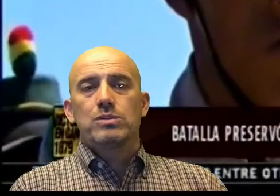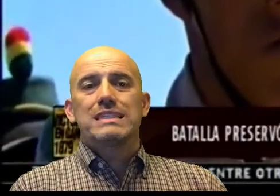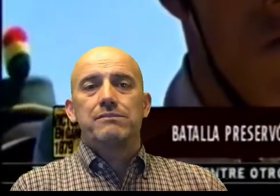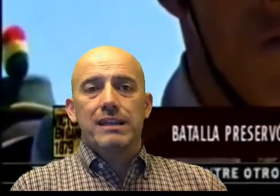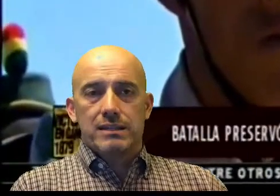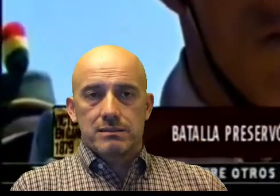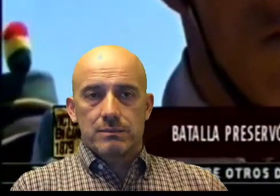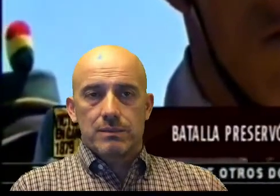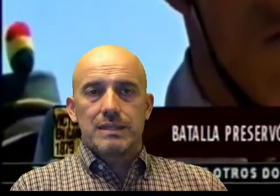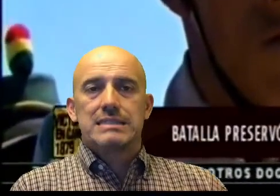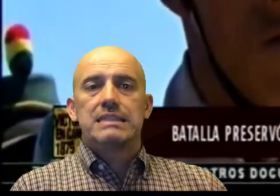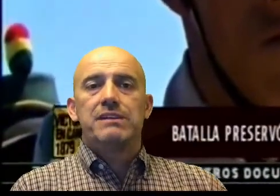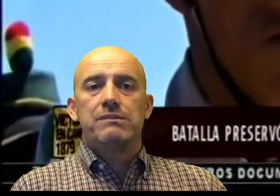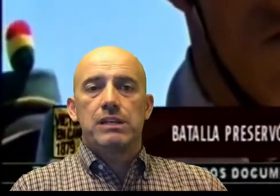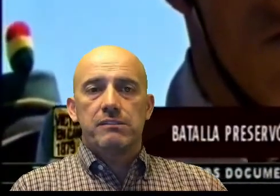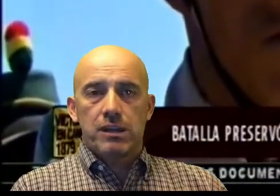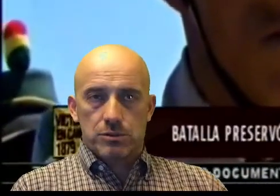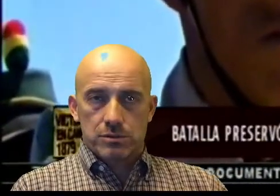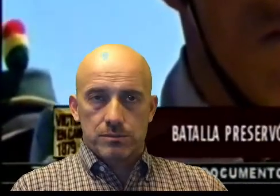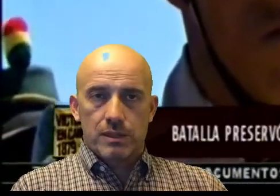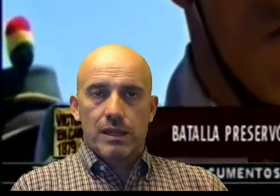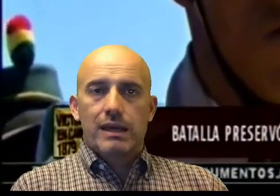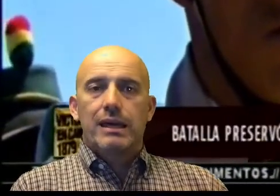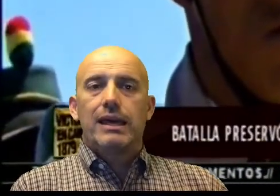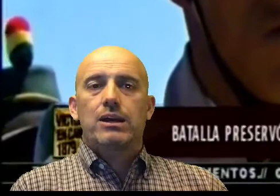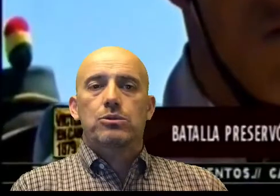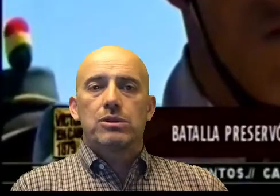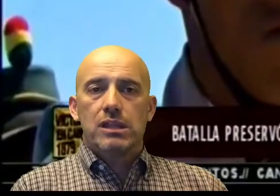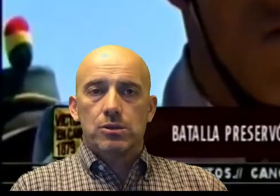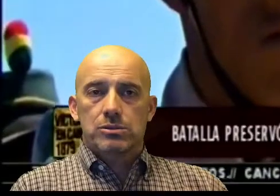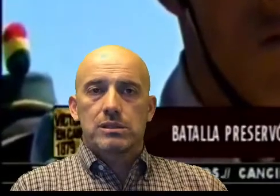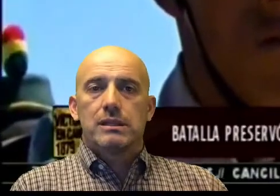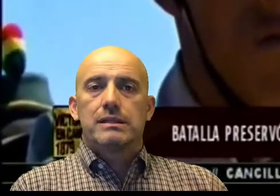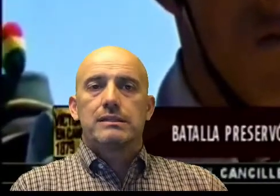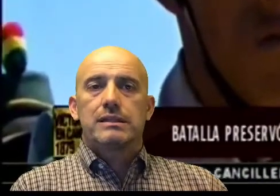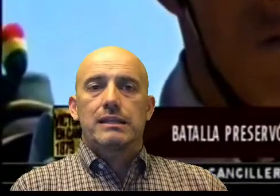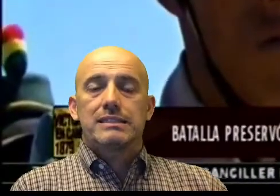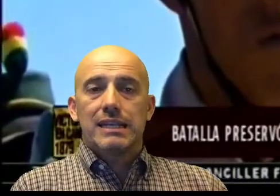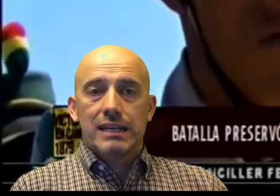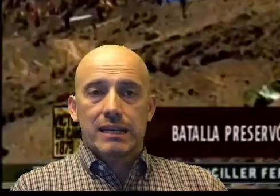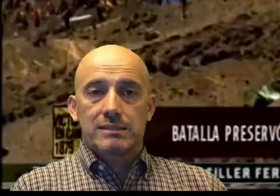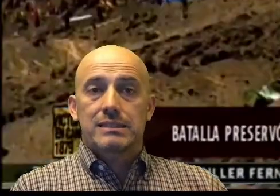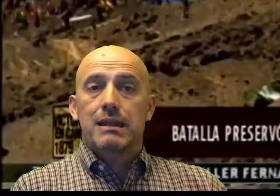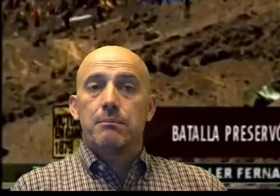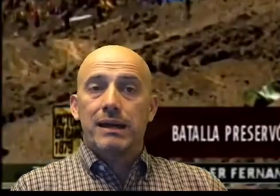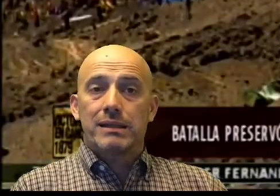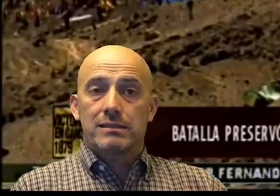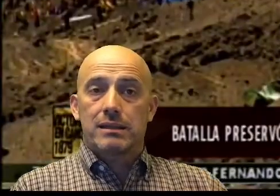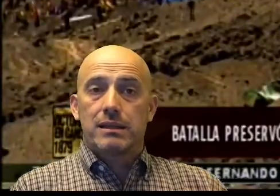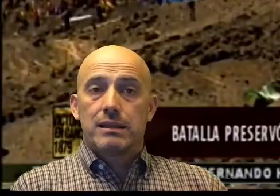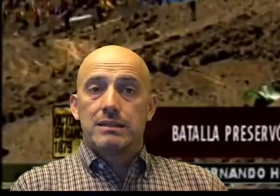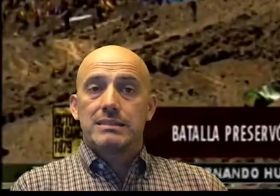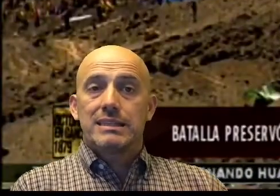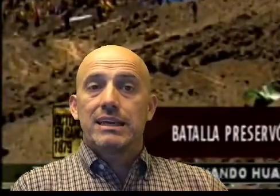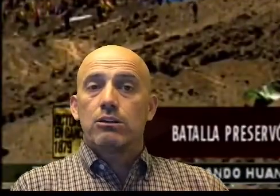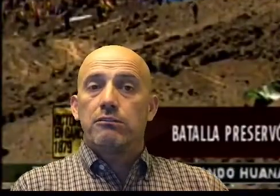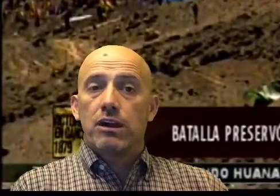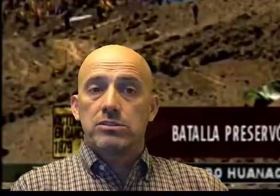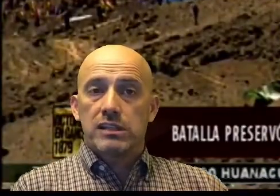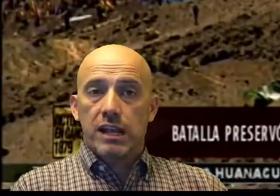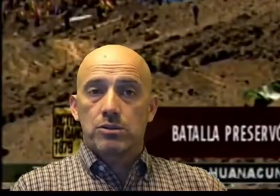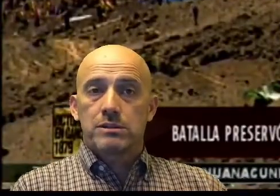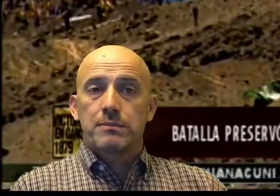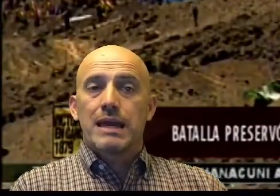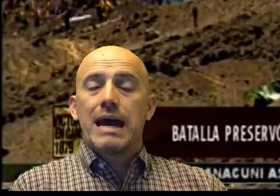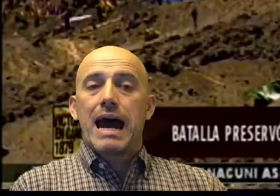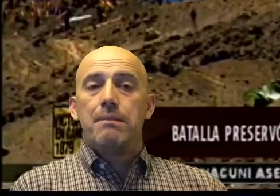unos civiles civiles cotidianos escondidos tras chicas tras matas sin que los